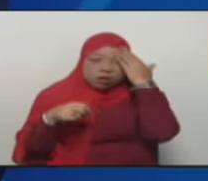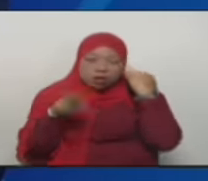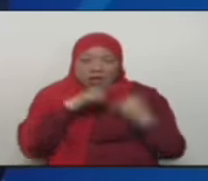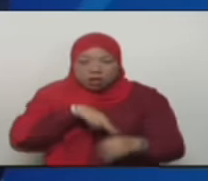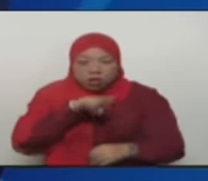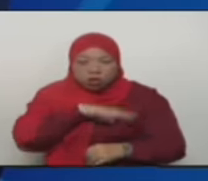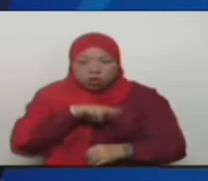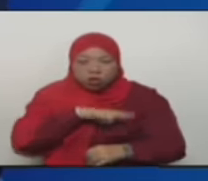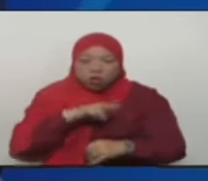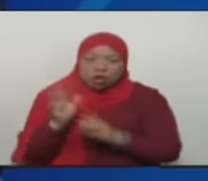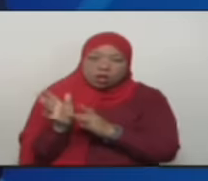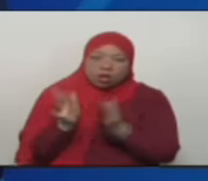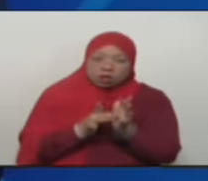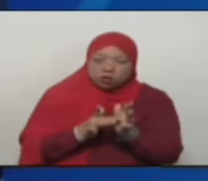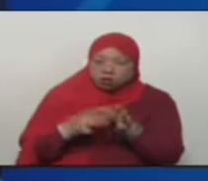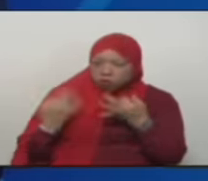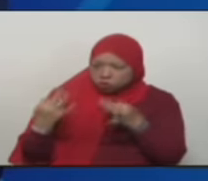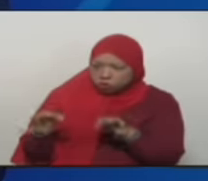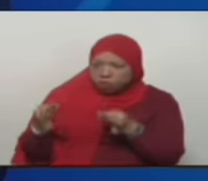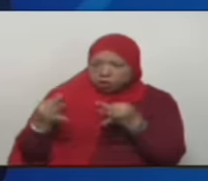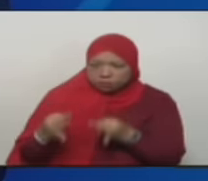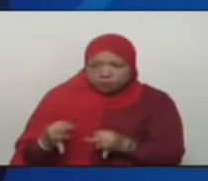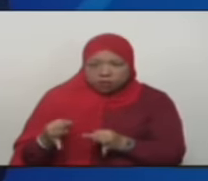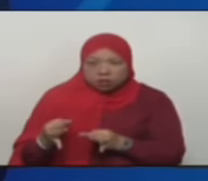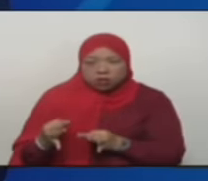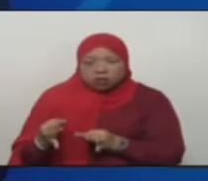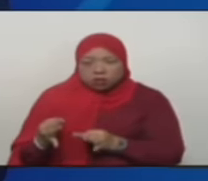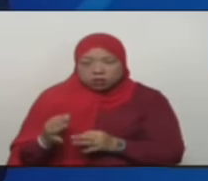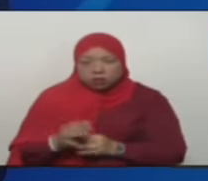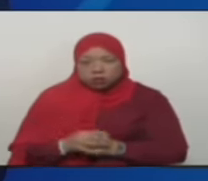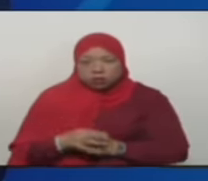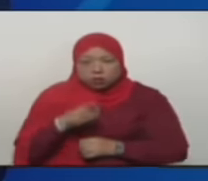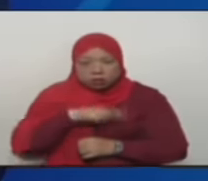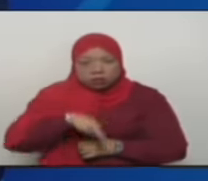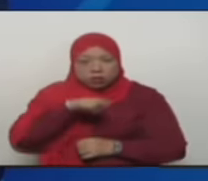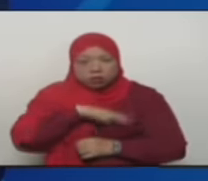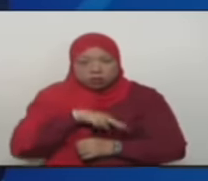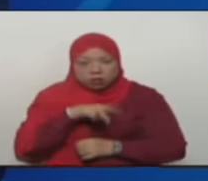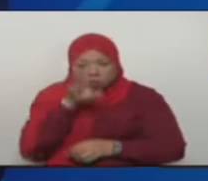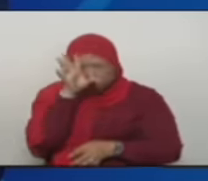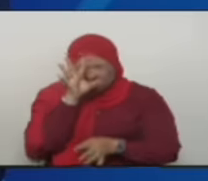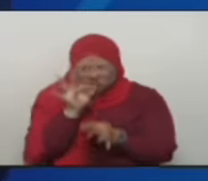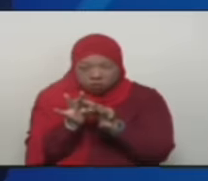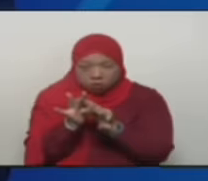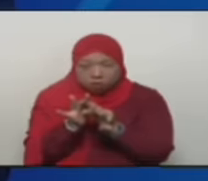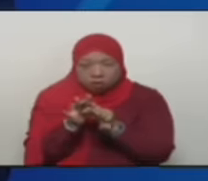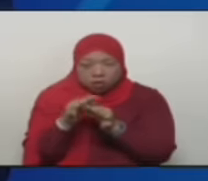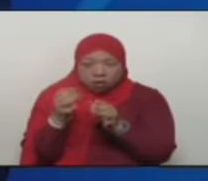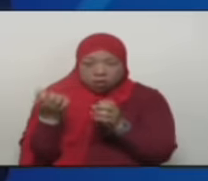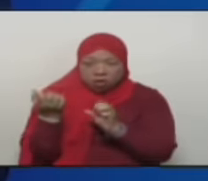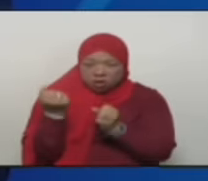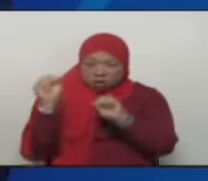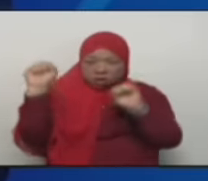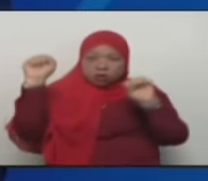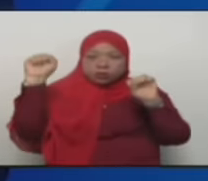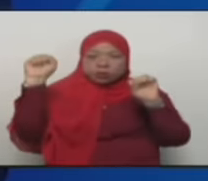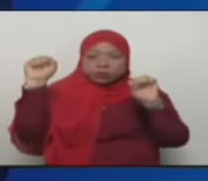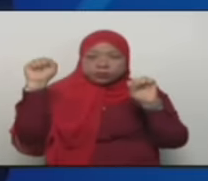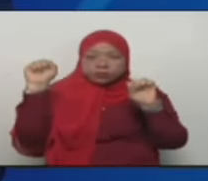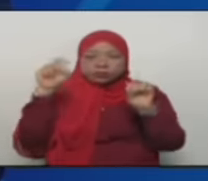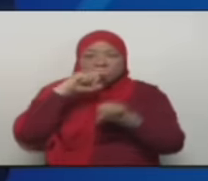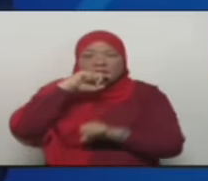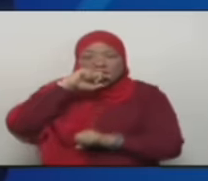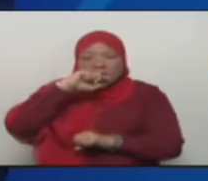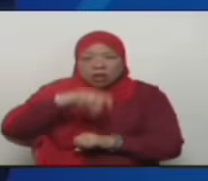de sus religiones, gente de fe, que tuvieron reacciones de